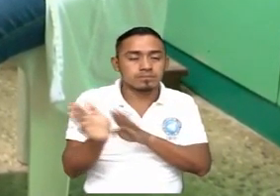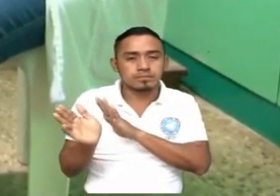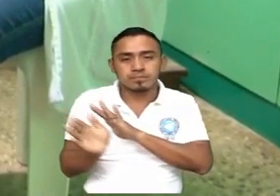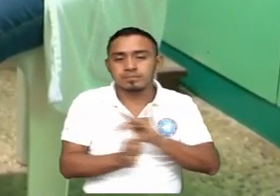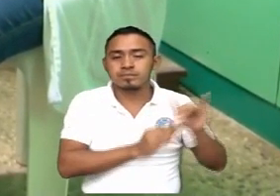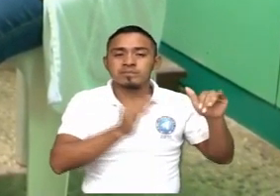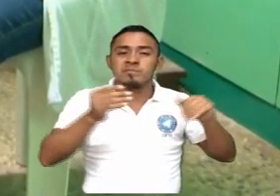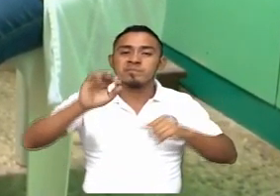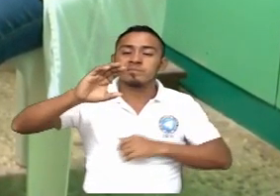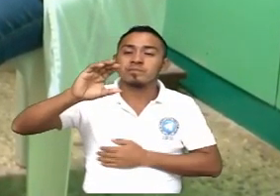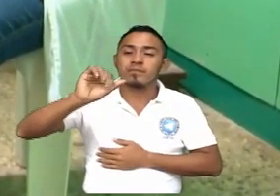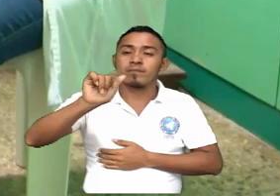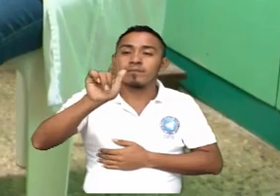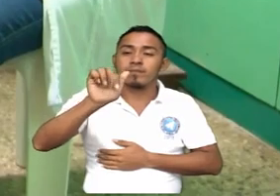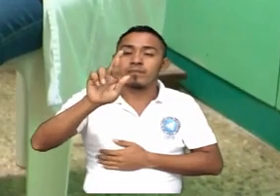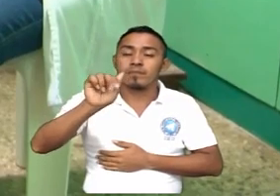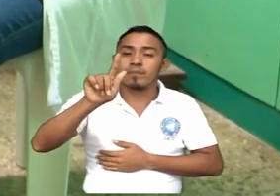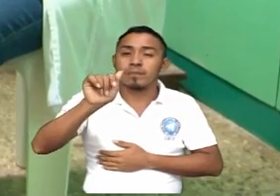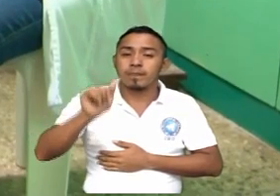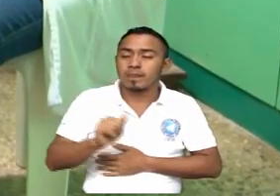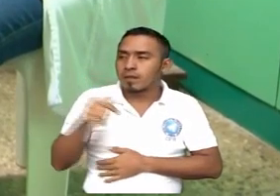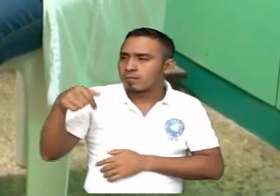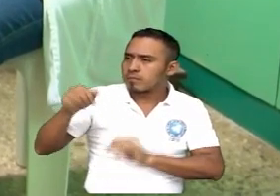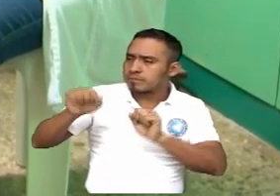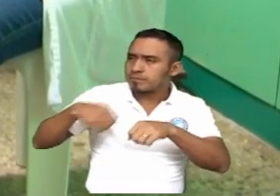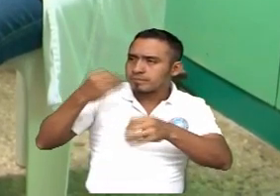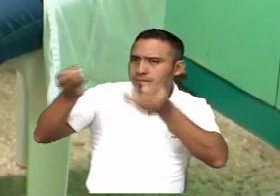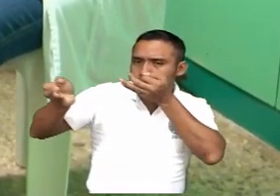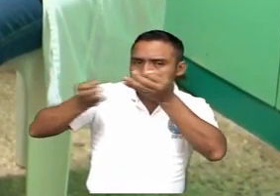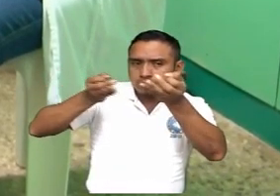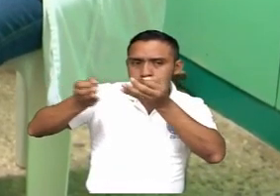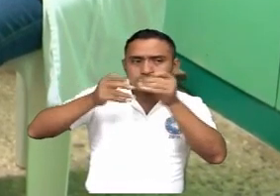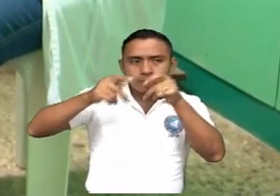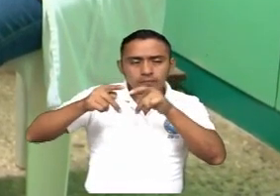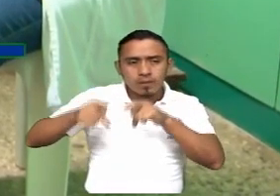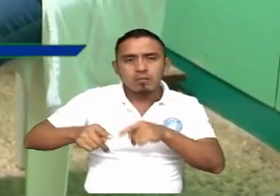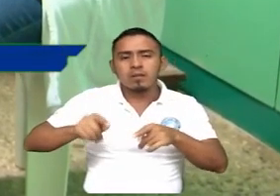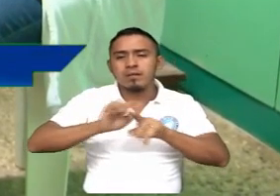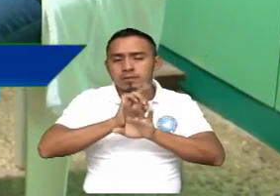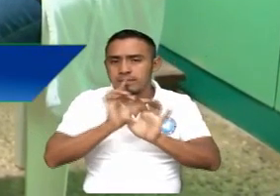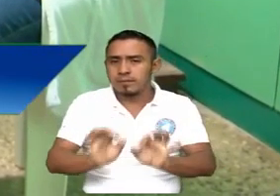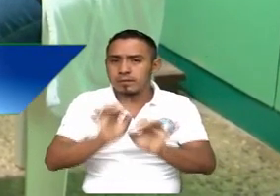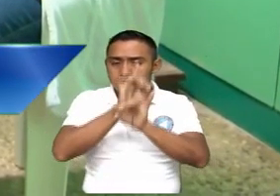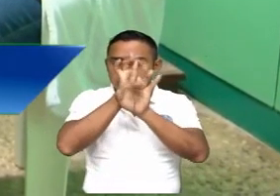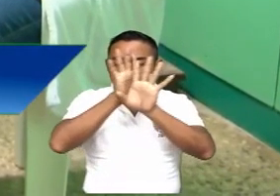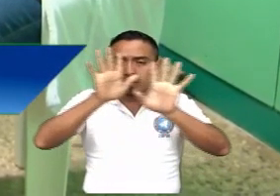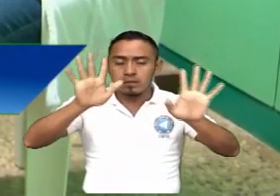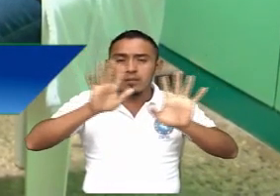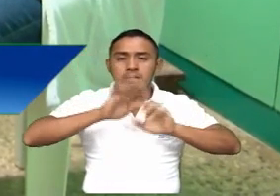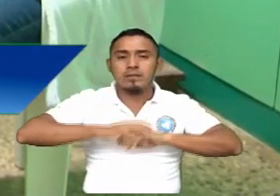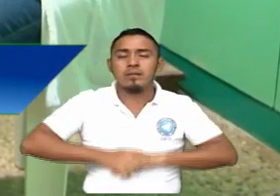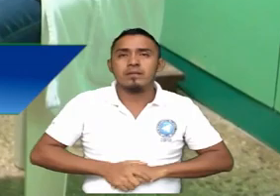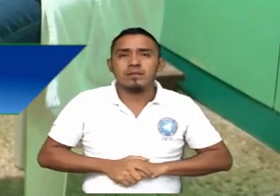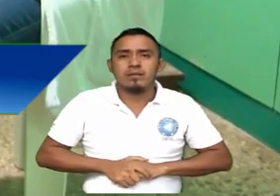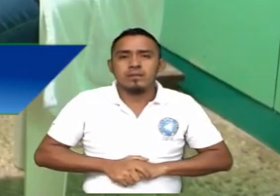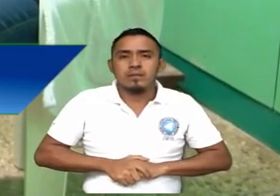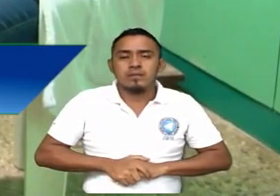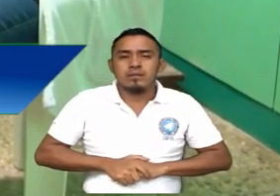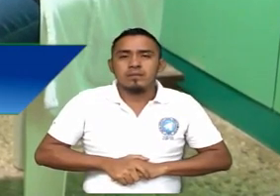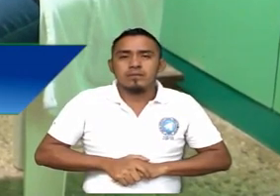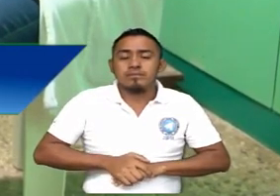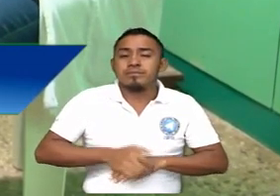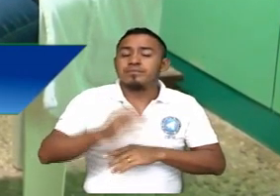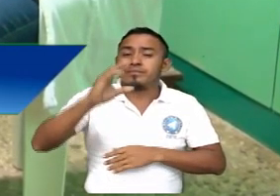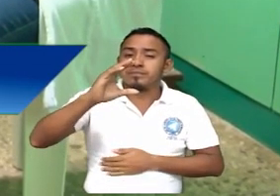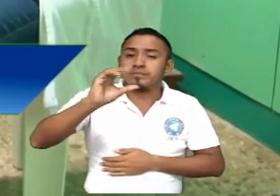cataratas? Quizás nos puede dar una explicación para que nuestros amigos televidentes pues conozcan en detalle. La